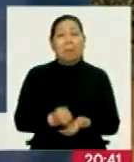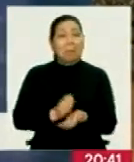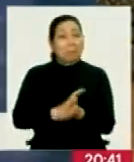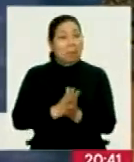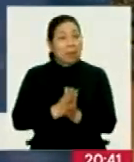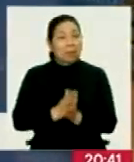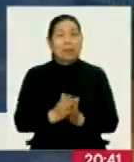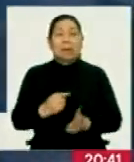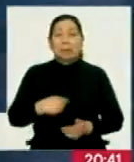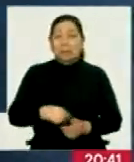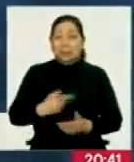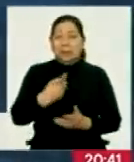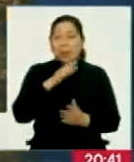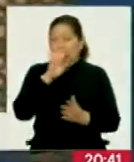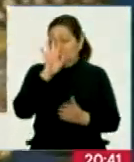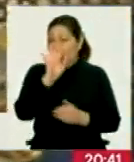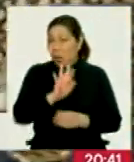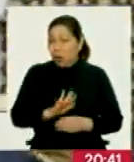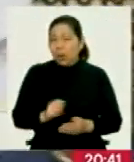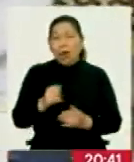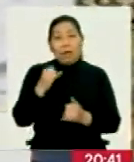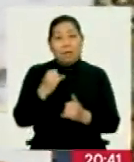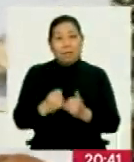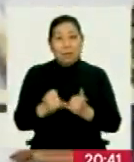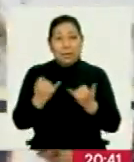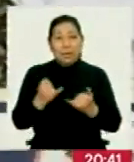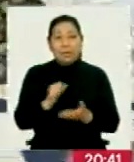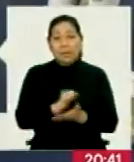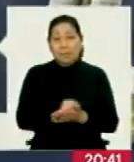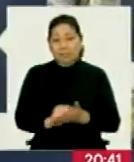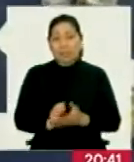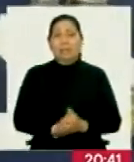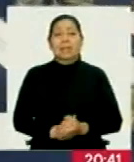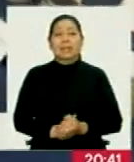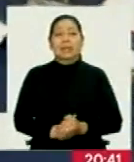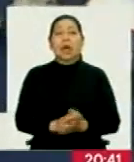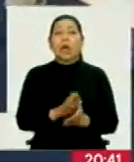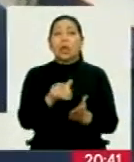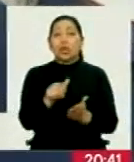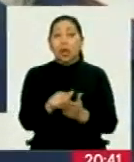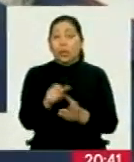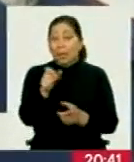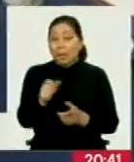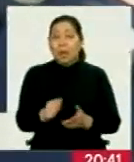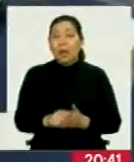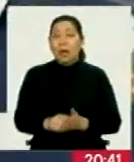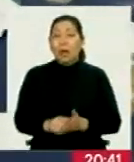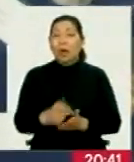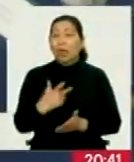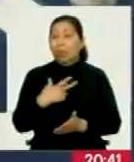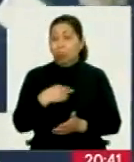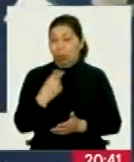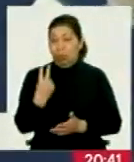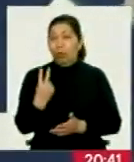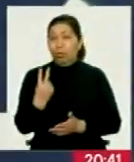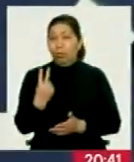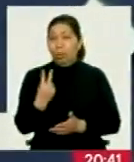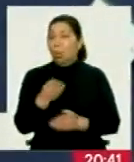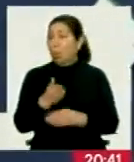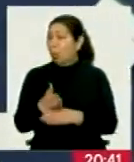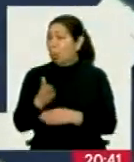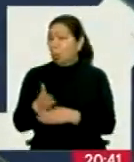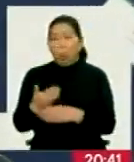gratuita de desparasitación a nivel nacional hasta fines del presente mes. Toda persona a partir de los 2 años puede acudir a